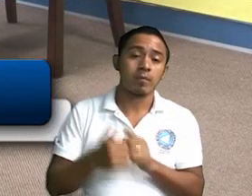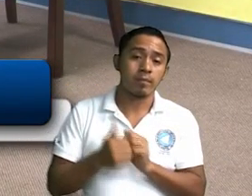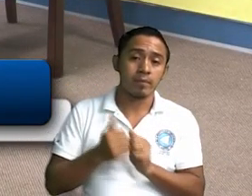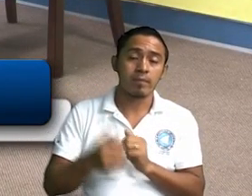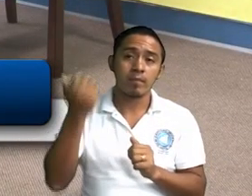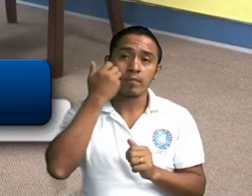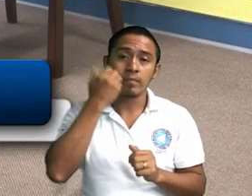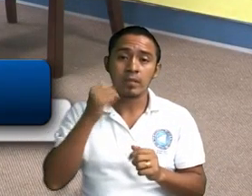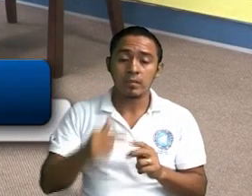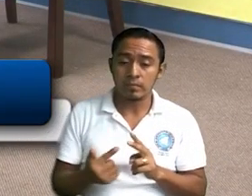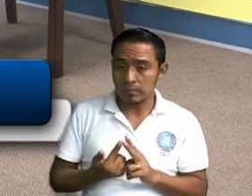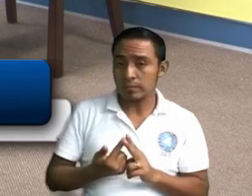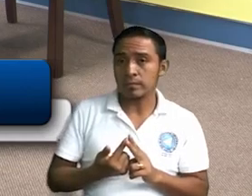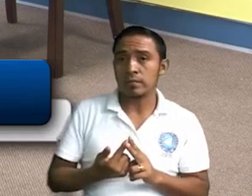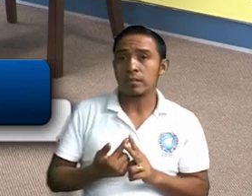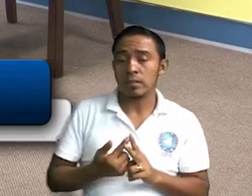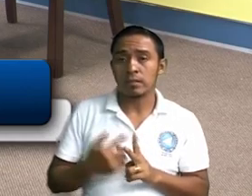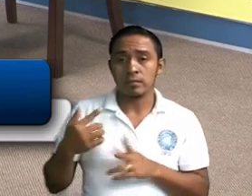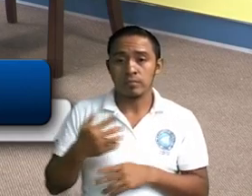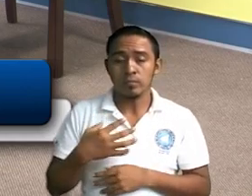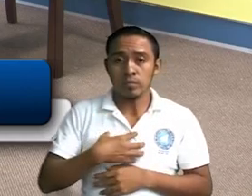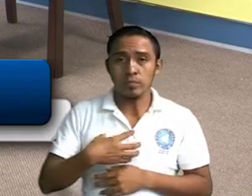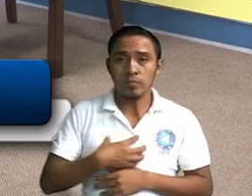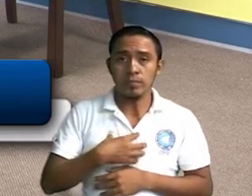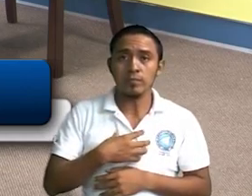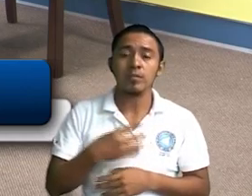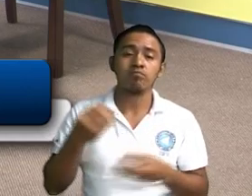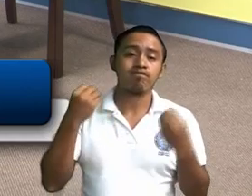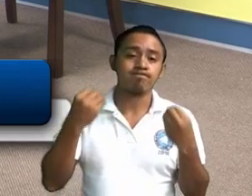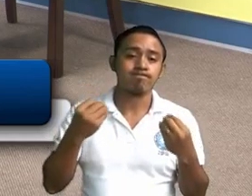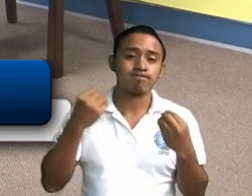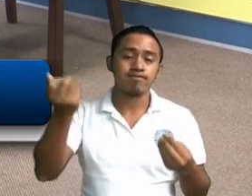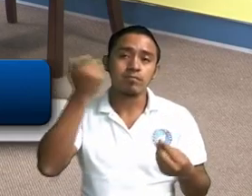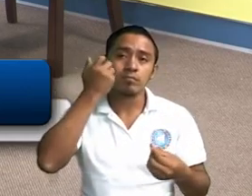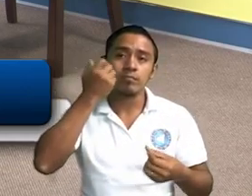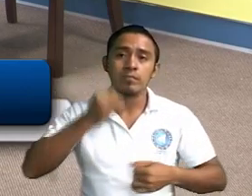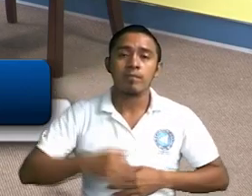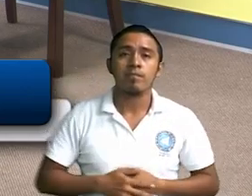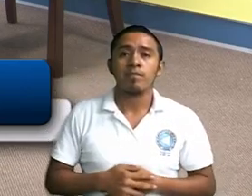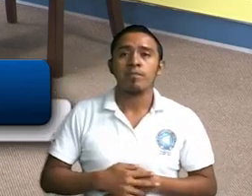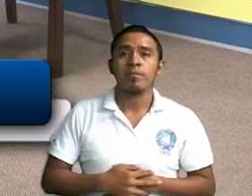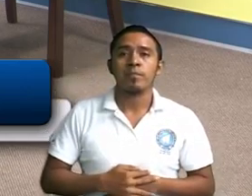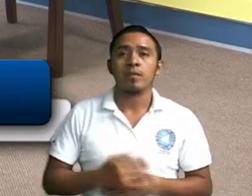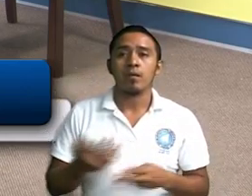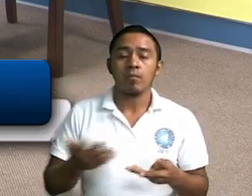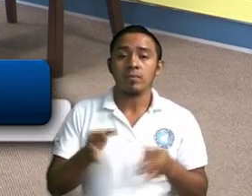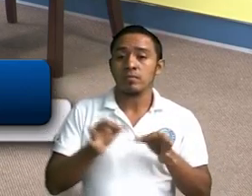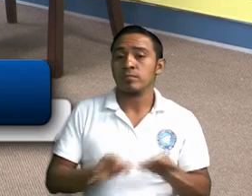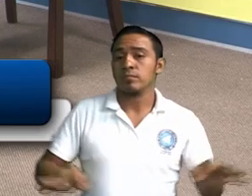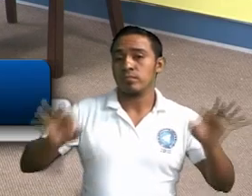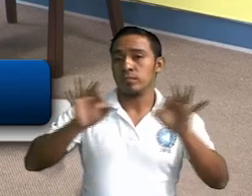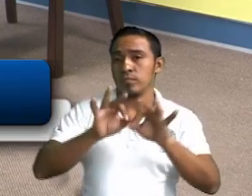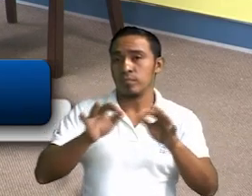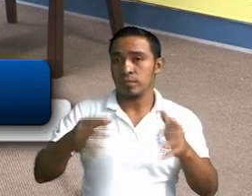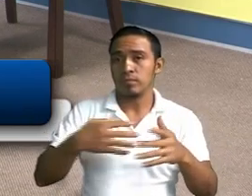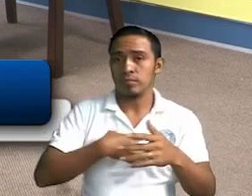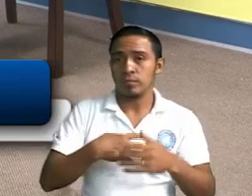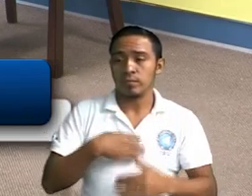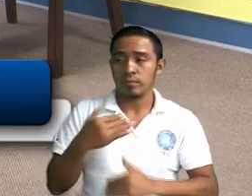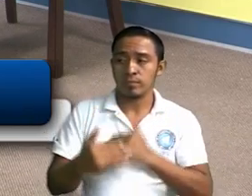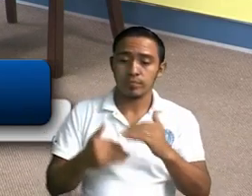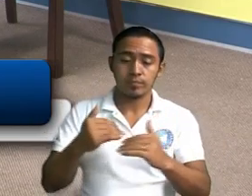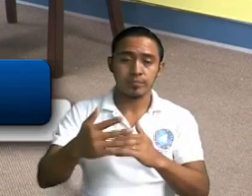en la cavidad bucal estos pacientes sometidos a estos tratamientos son muchos entonces la parte preventiva fue un papel muy importante en el manejo de